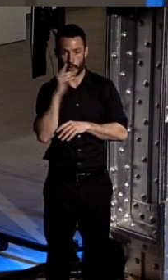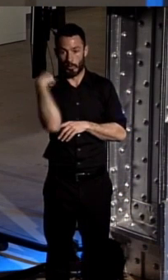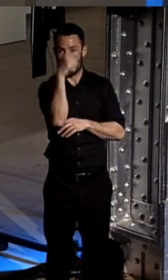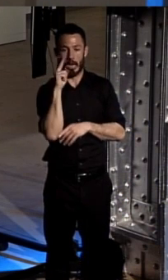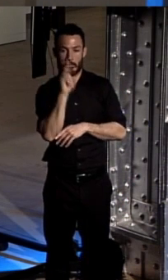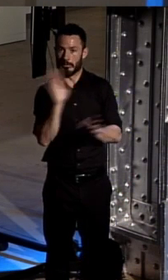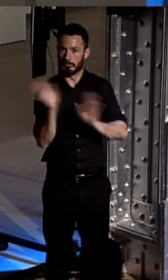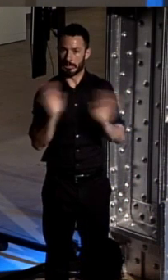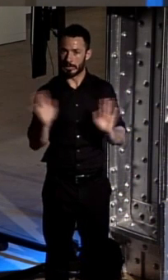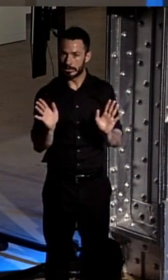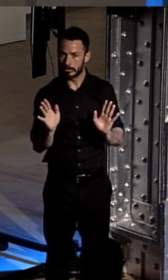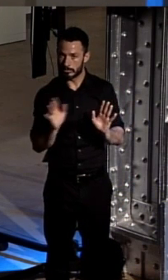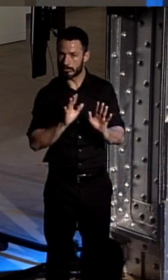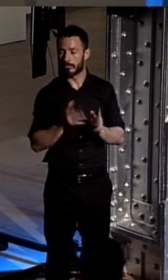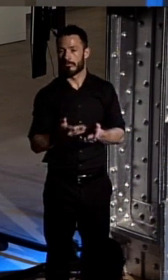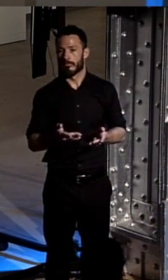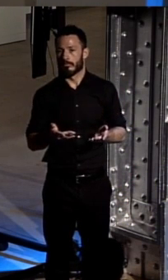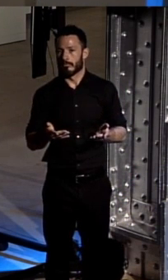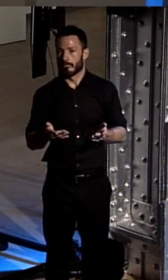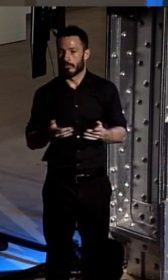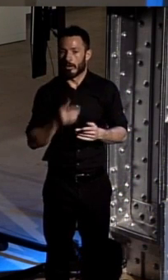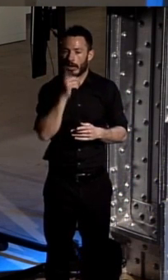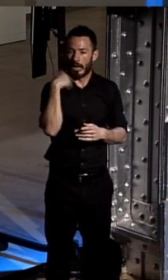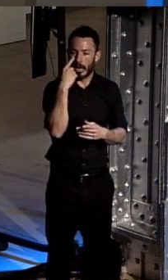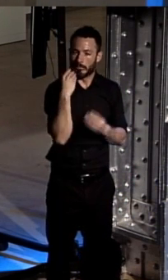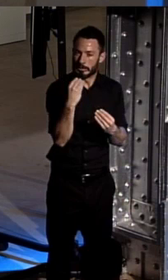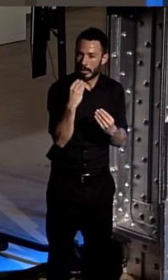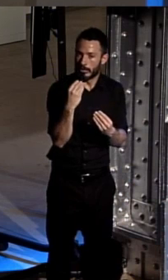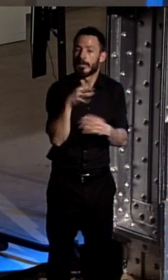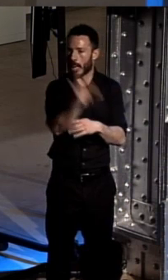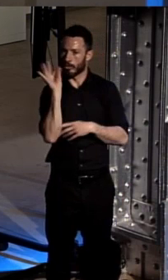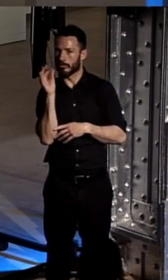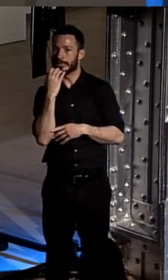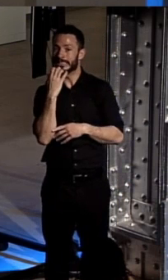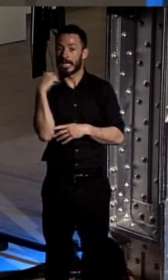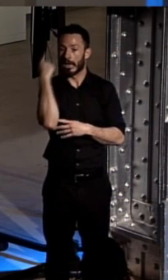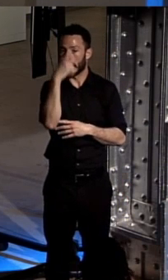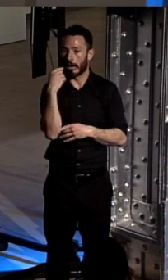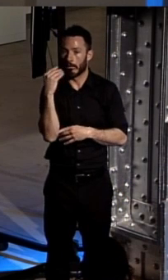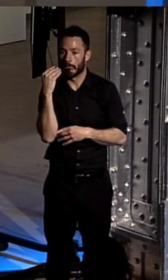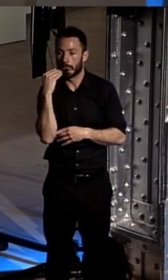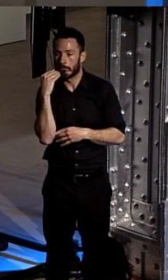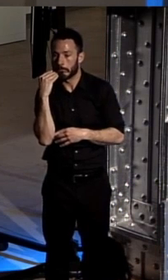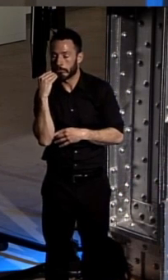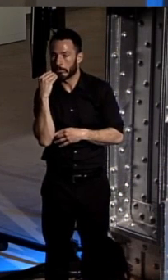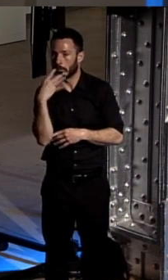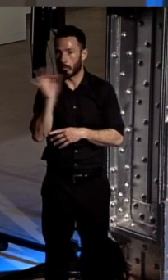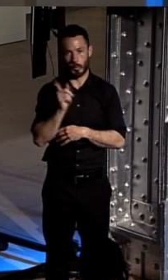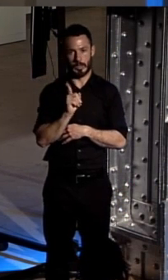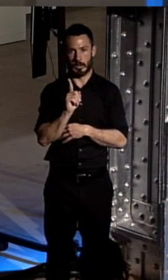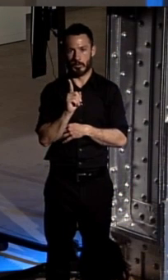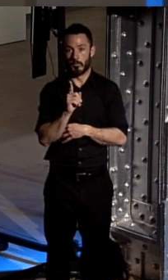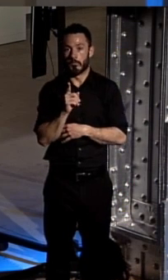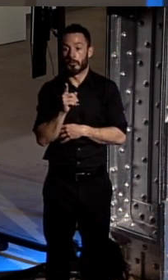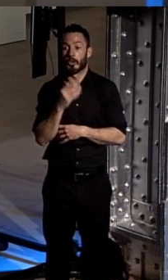viendo, que es la cara de la persona, y según si tiene cara competente o no. Podría ser que la cara indique las competencias de la gente. Sucede que para